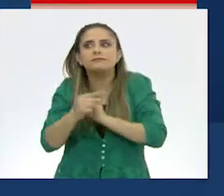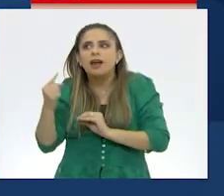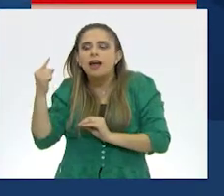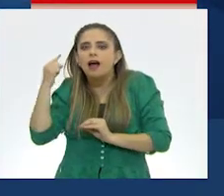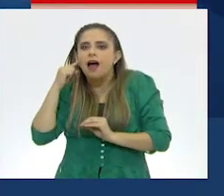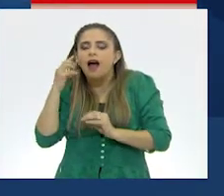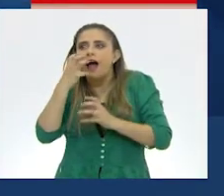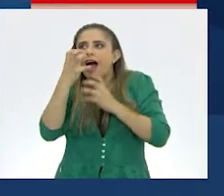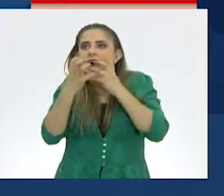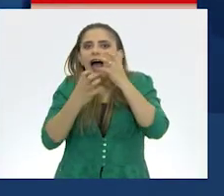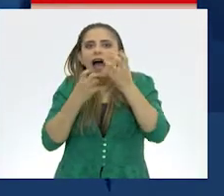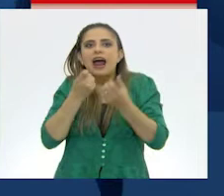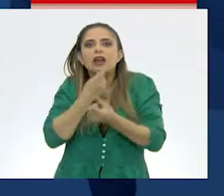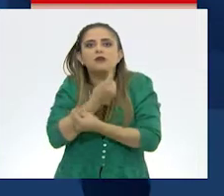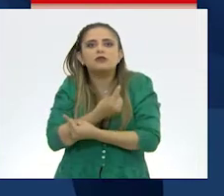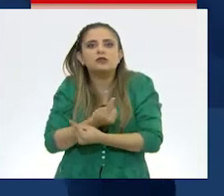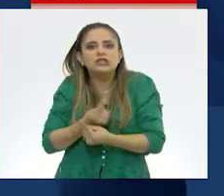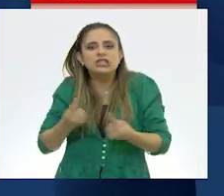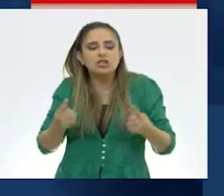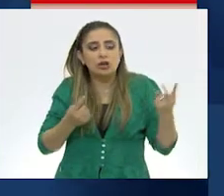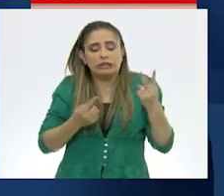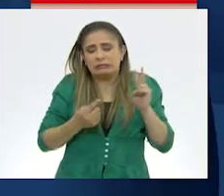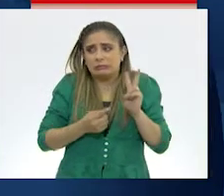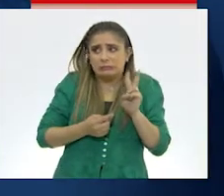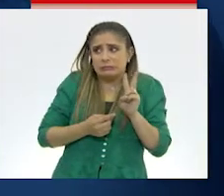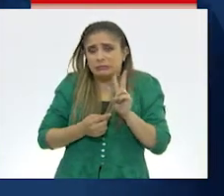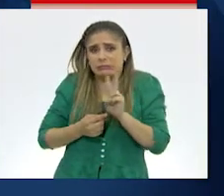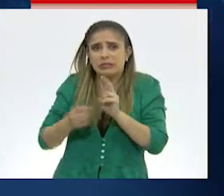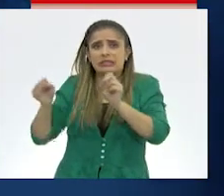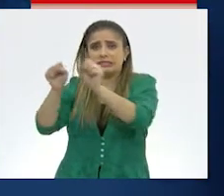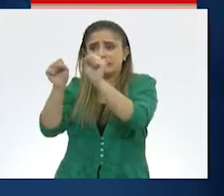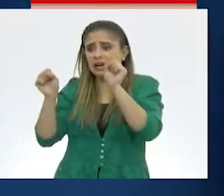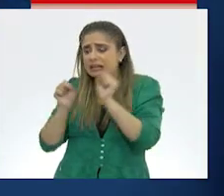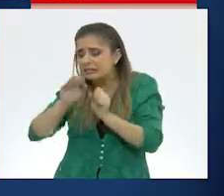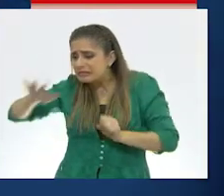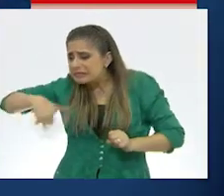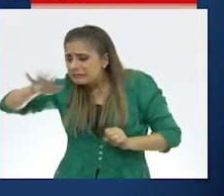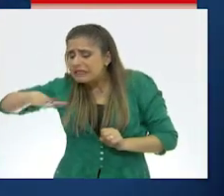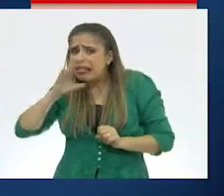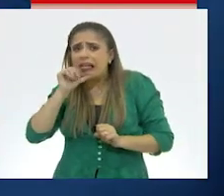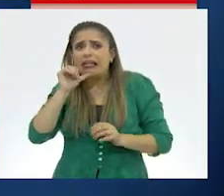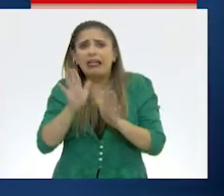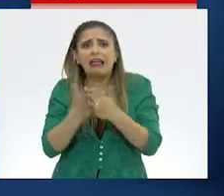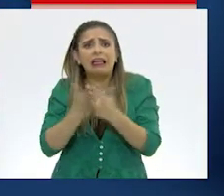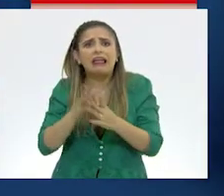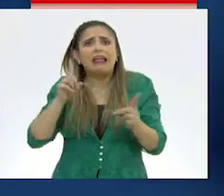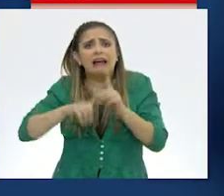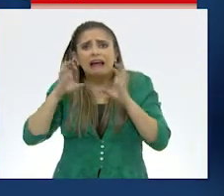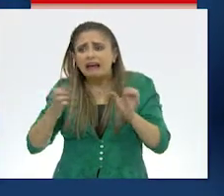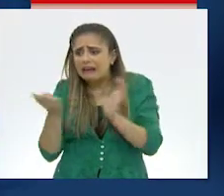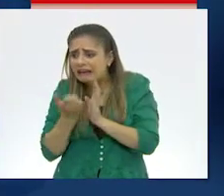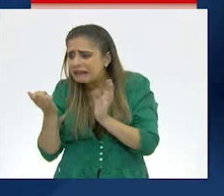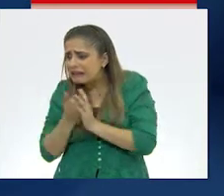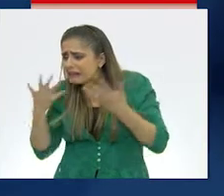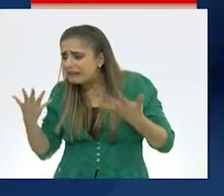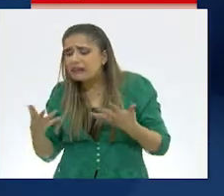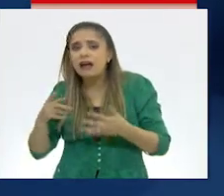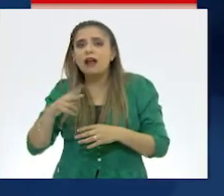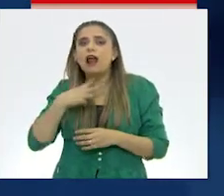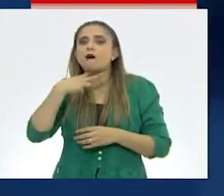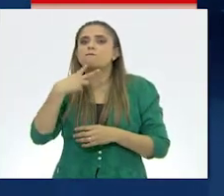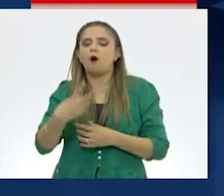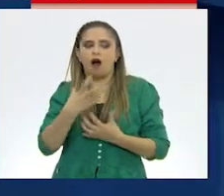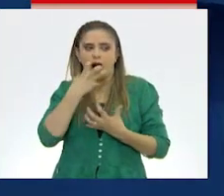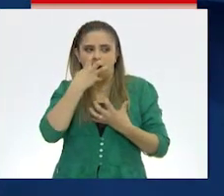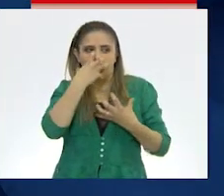de niños. Llegaron a su salón, no encontraban los cuadernos y de repente se escucharon más voces y alguien los amenazó